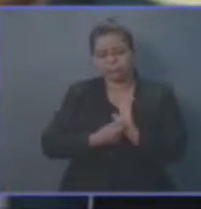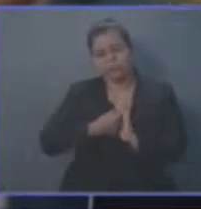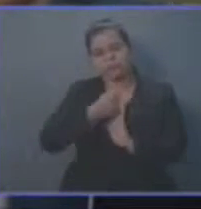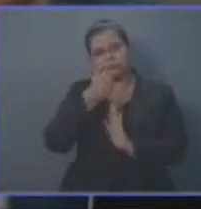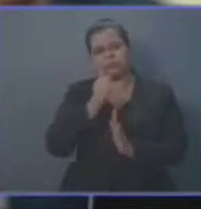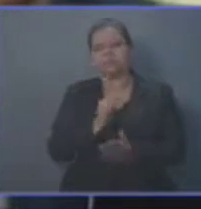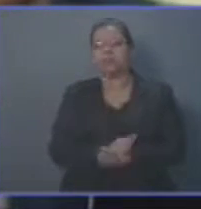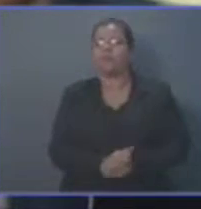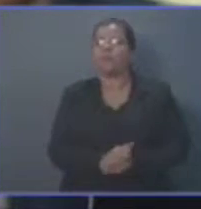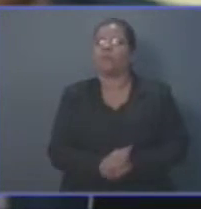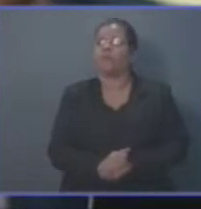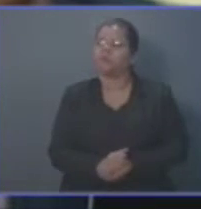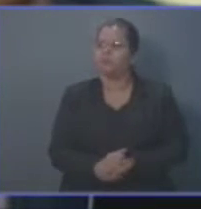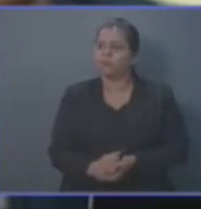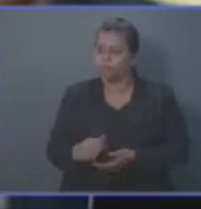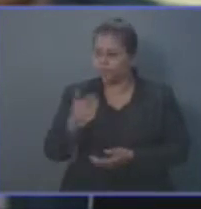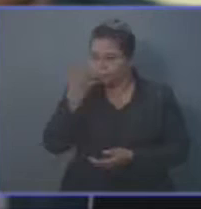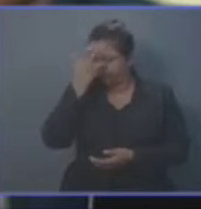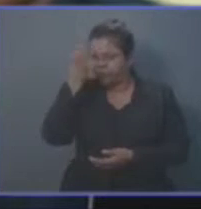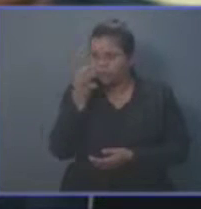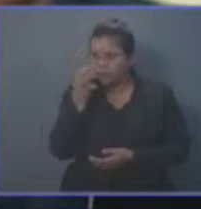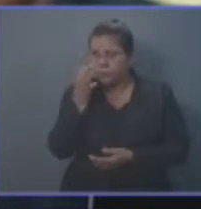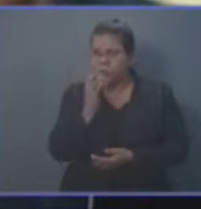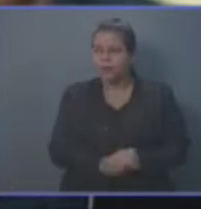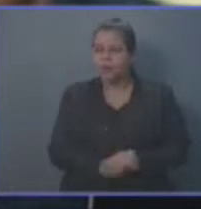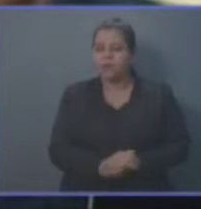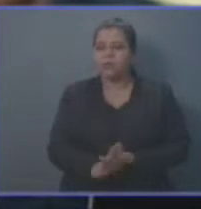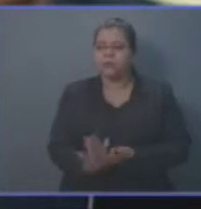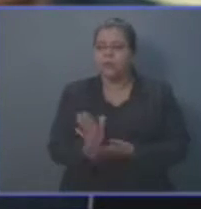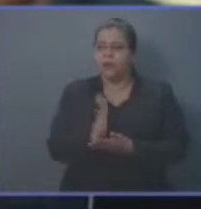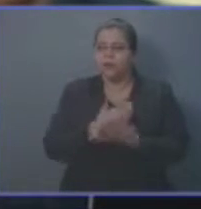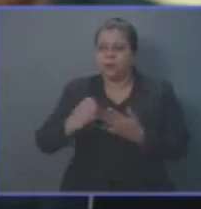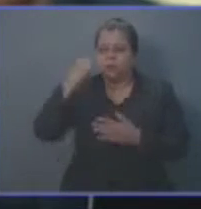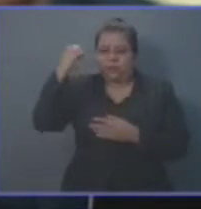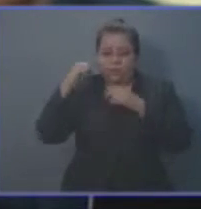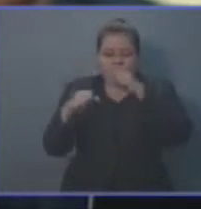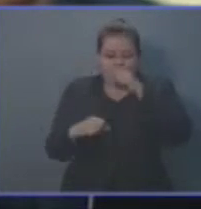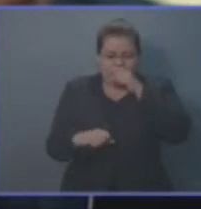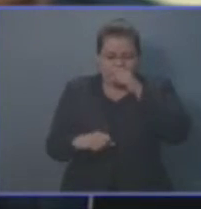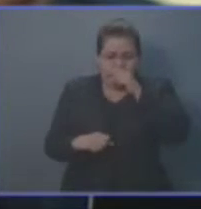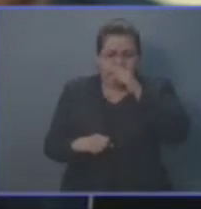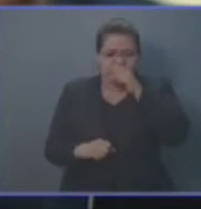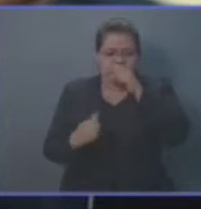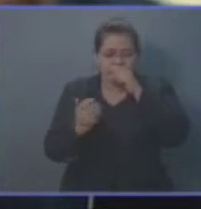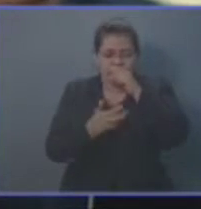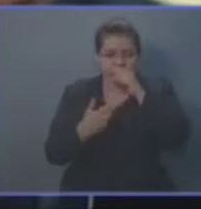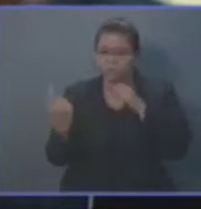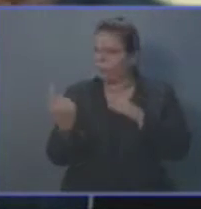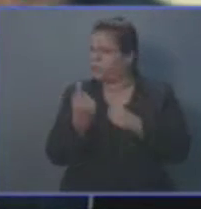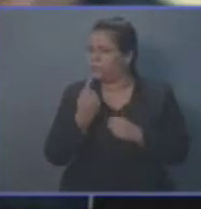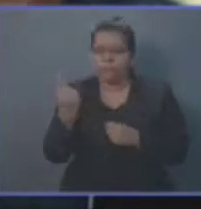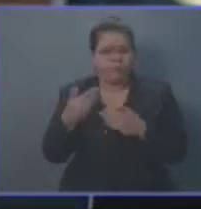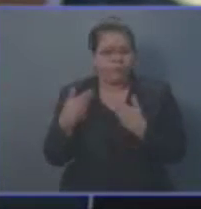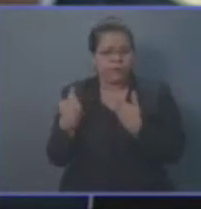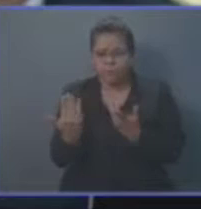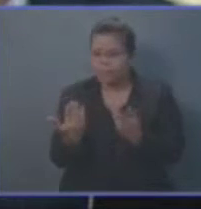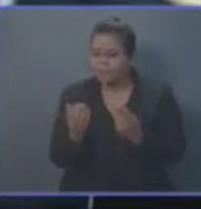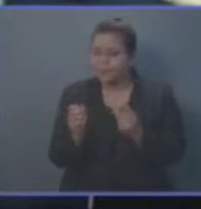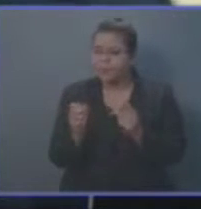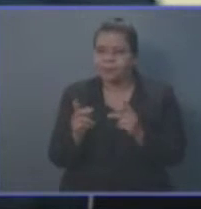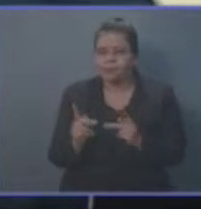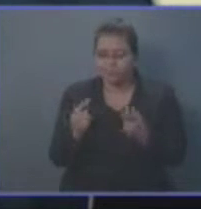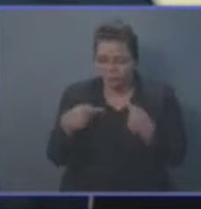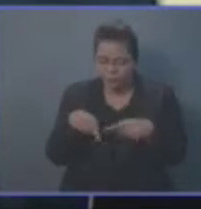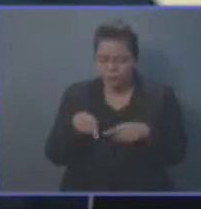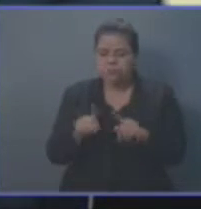ese sentido, creo que este es un paso importante, que no solo le va a permitir